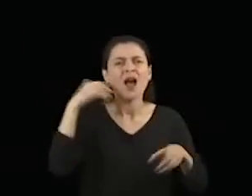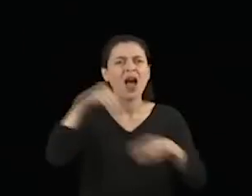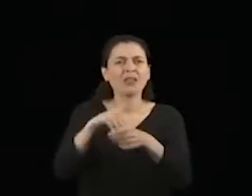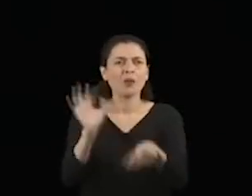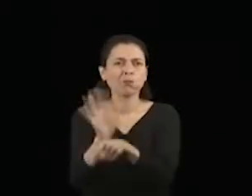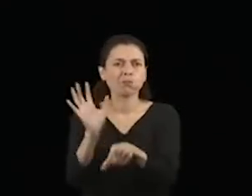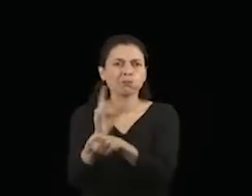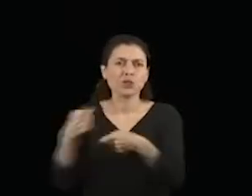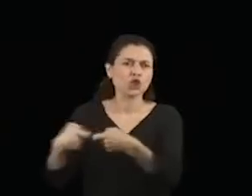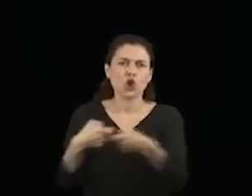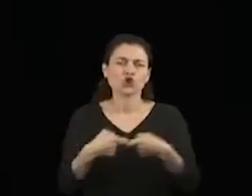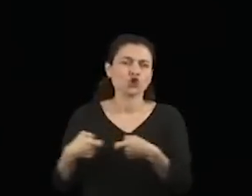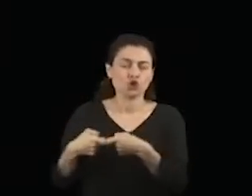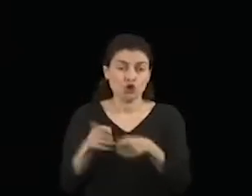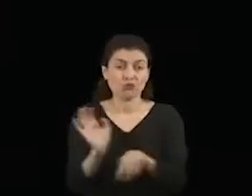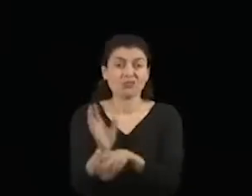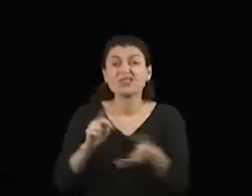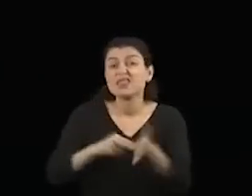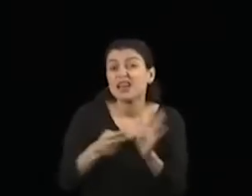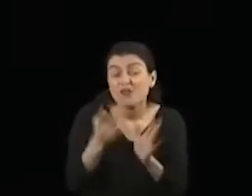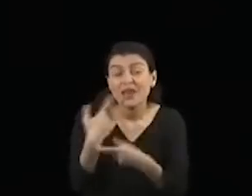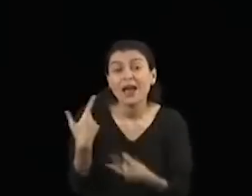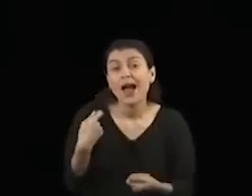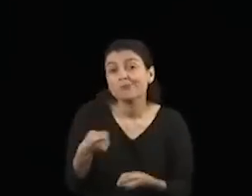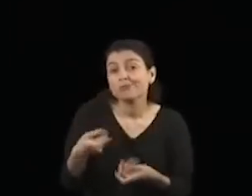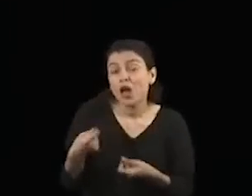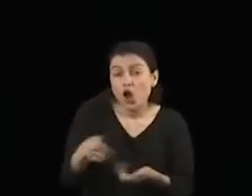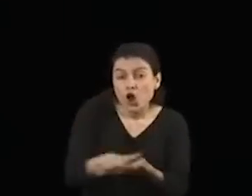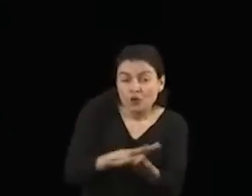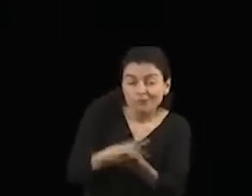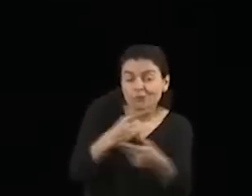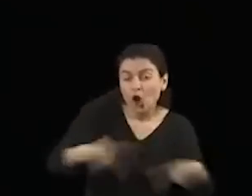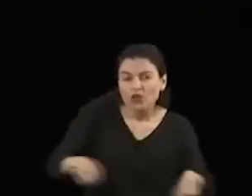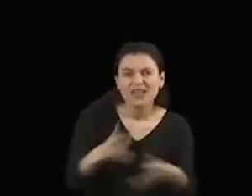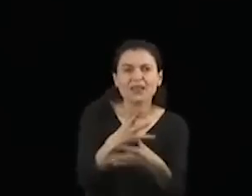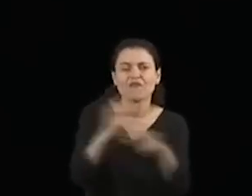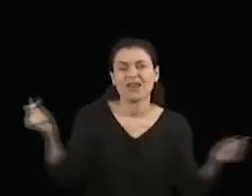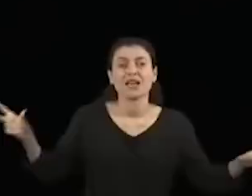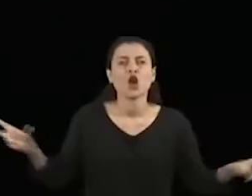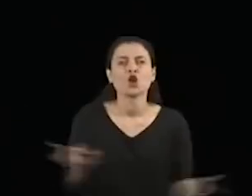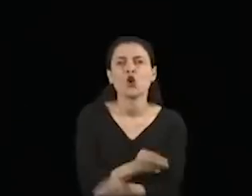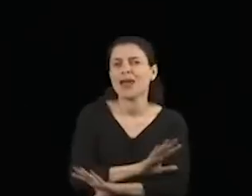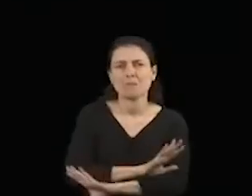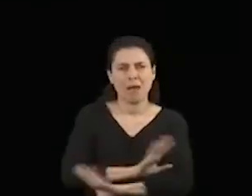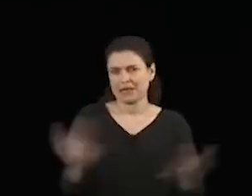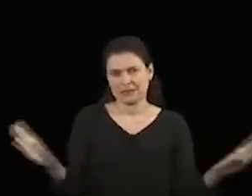¿Por qué? Porque se les terminó el curro. Entonces, por eso pasa lo que pasa.